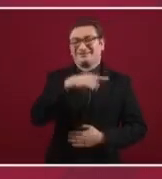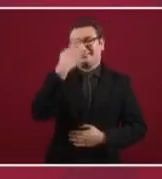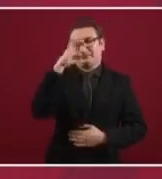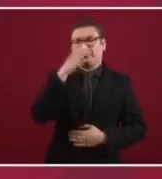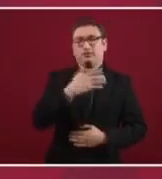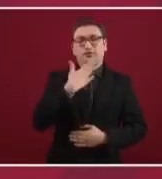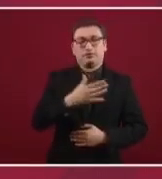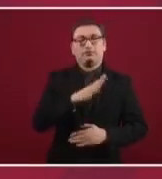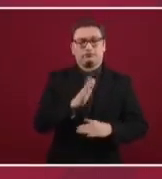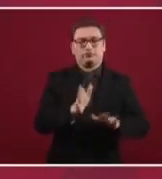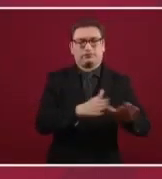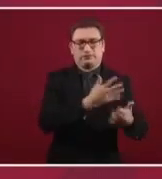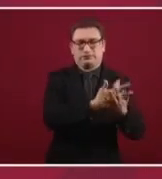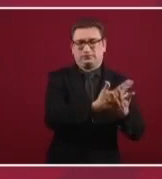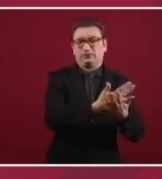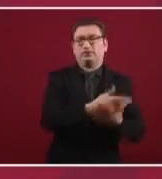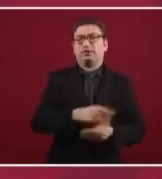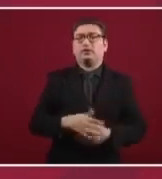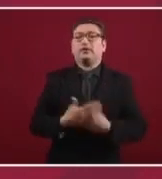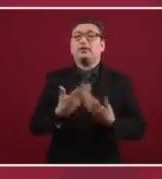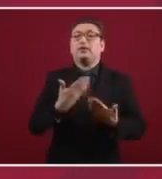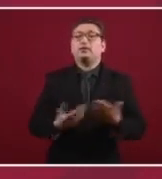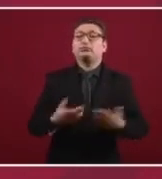especialistas. En tanto,